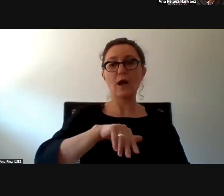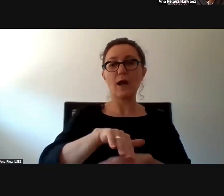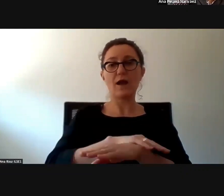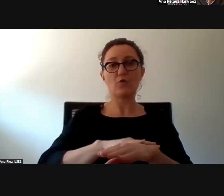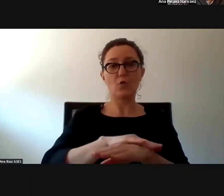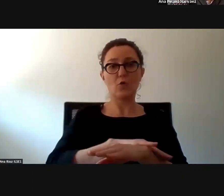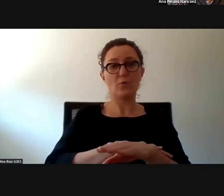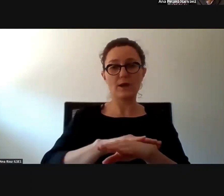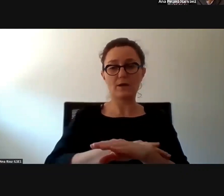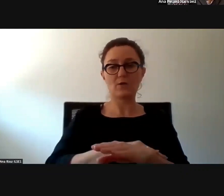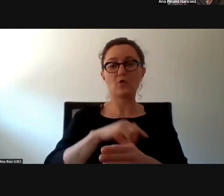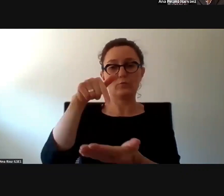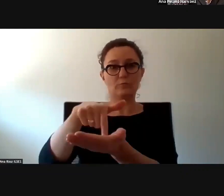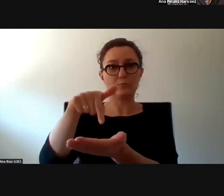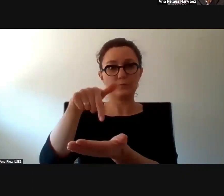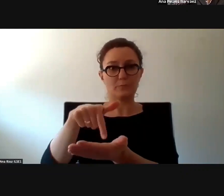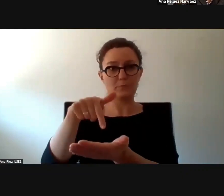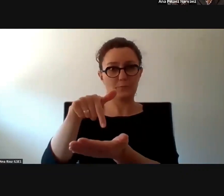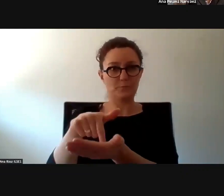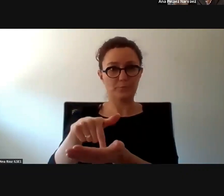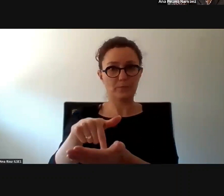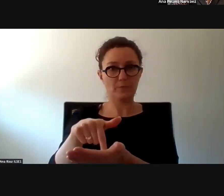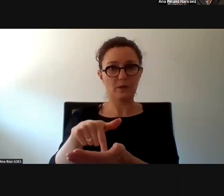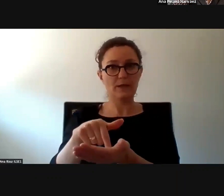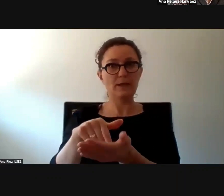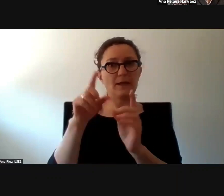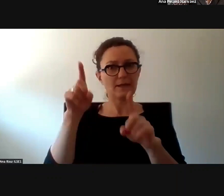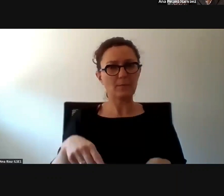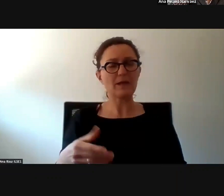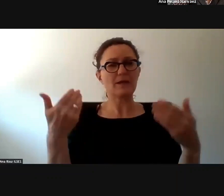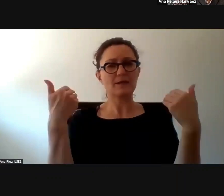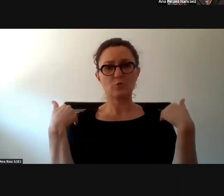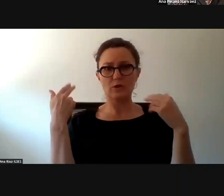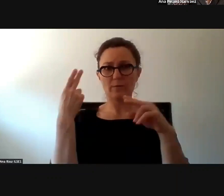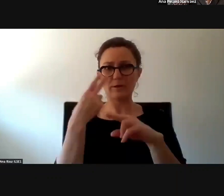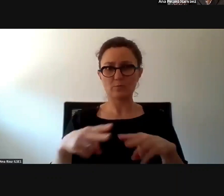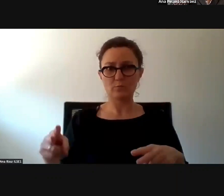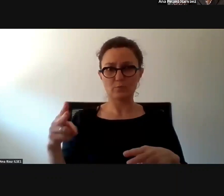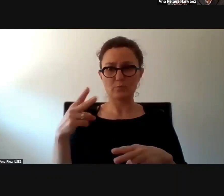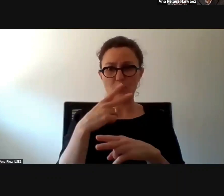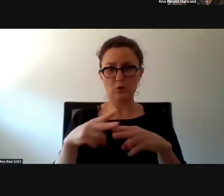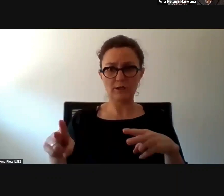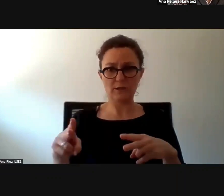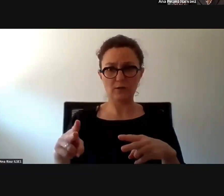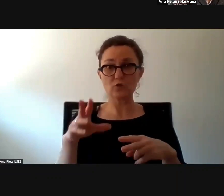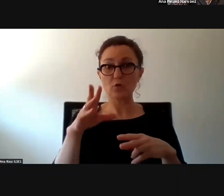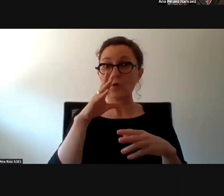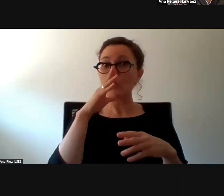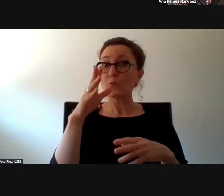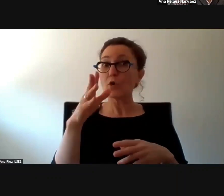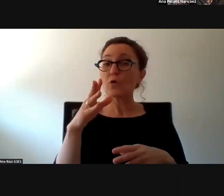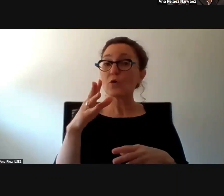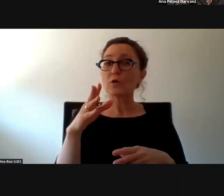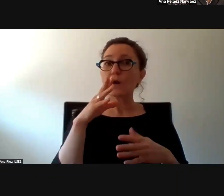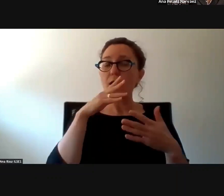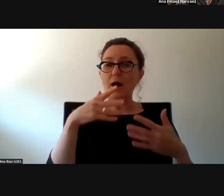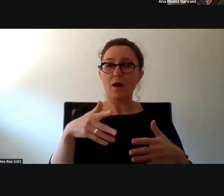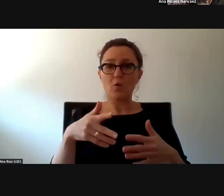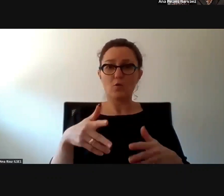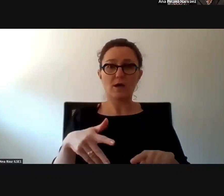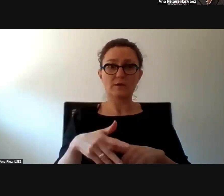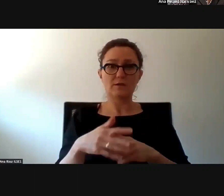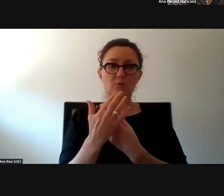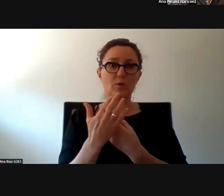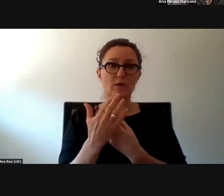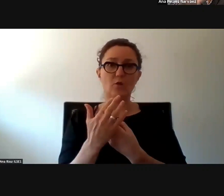los responsables políticos, en un momento tan importante como es el que especialmente vivimos durante todo